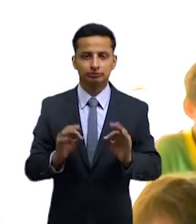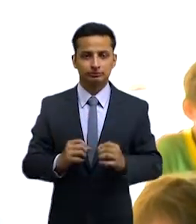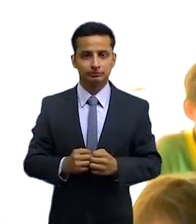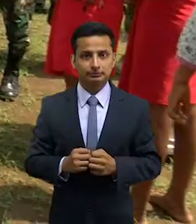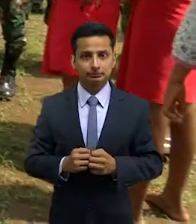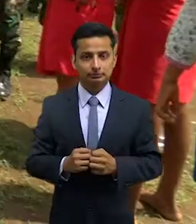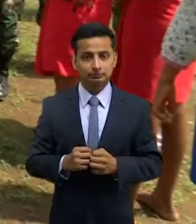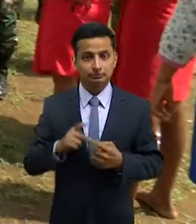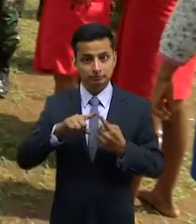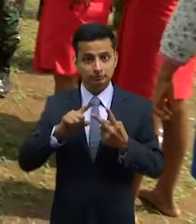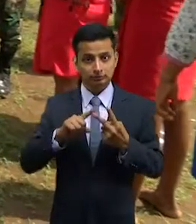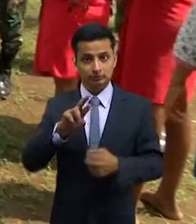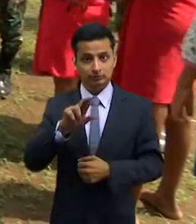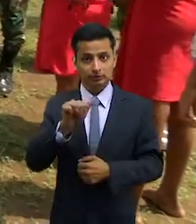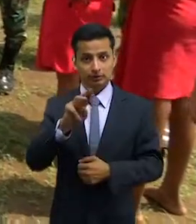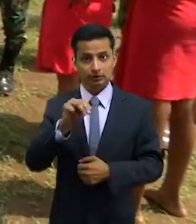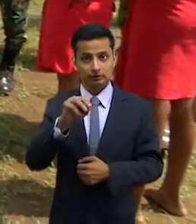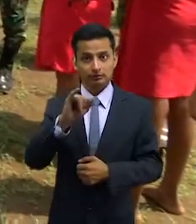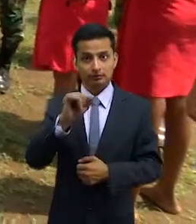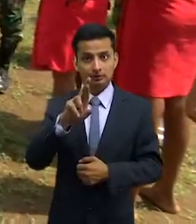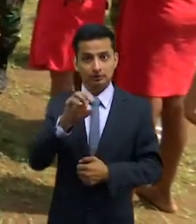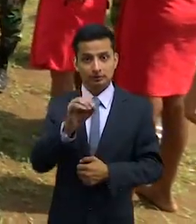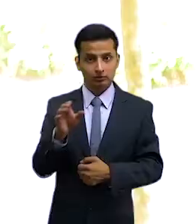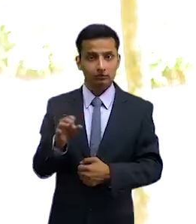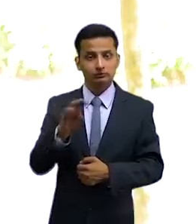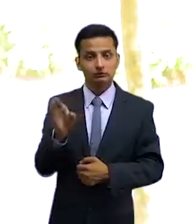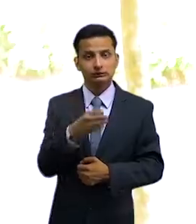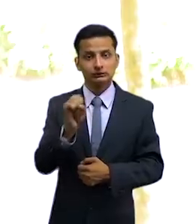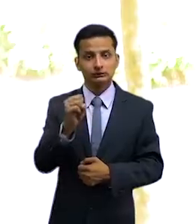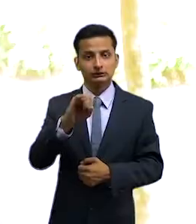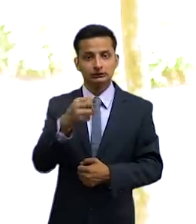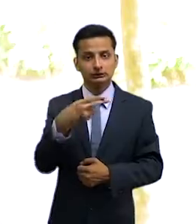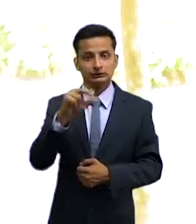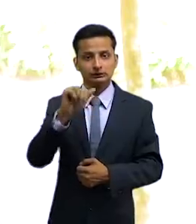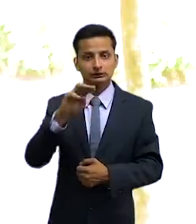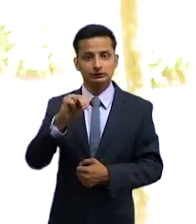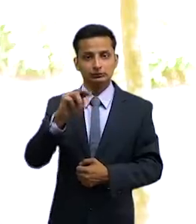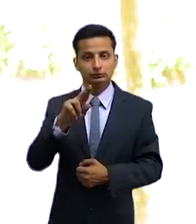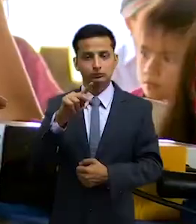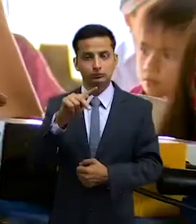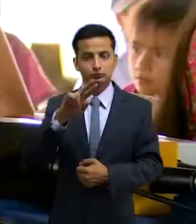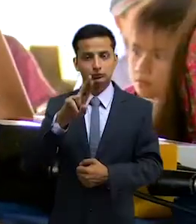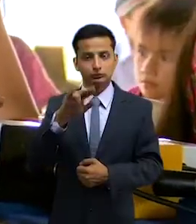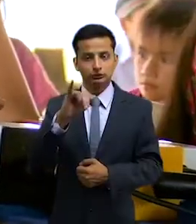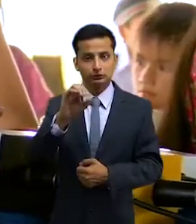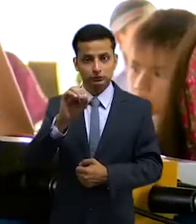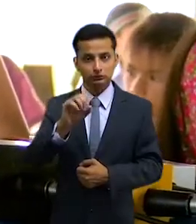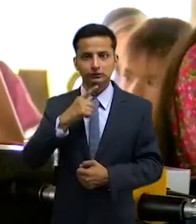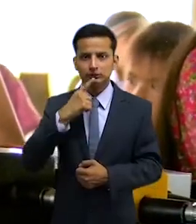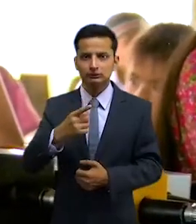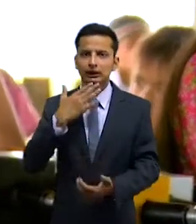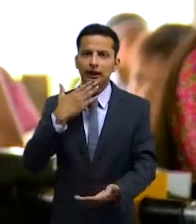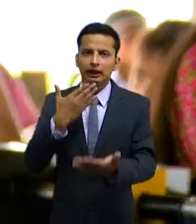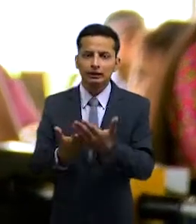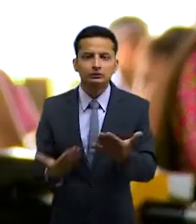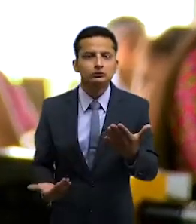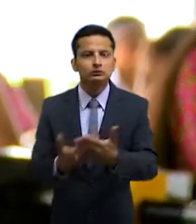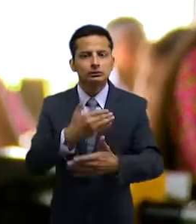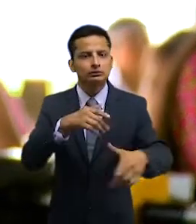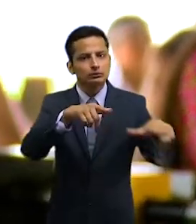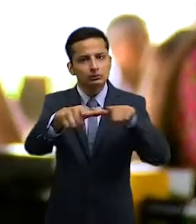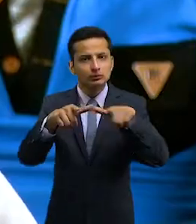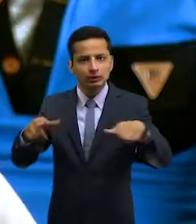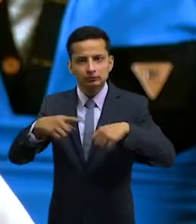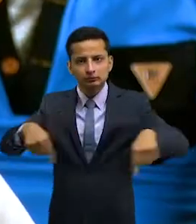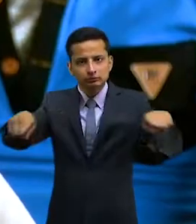democracia. Ramiro Shimpiu, teniente político de Huasaga, agradeció a la presidenta por la creación de nuevos